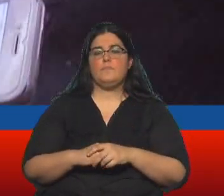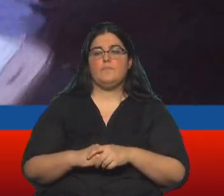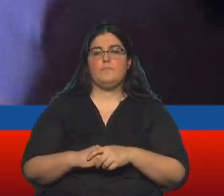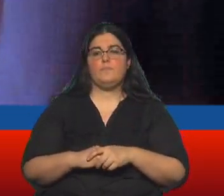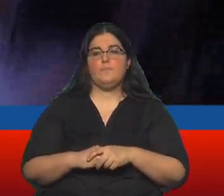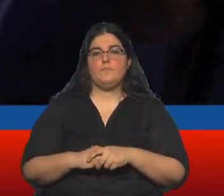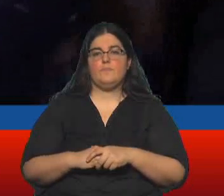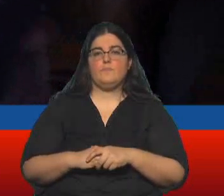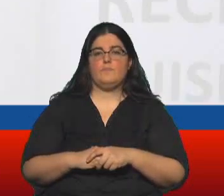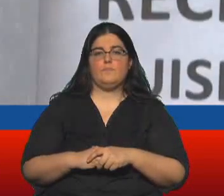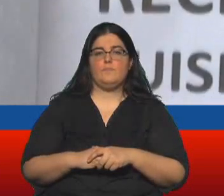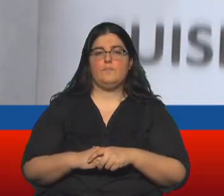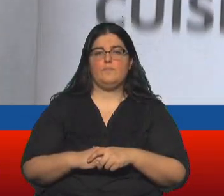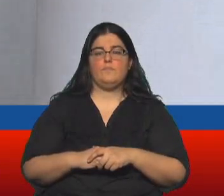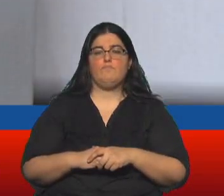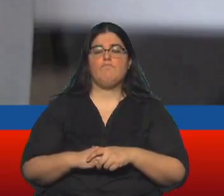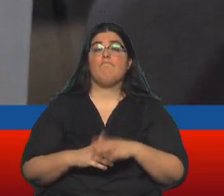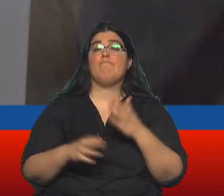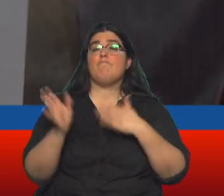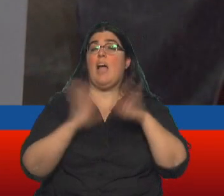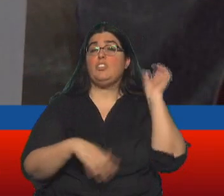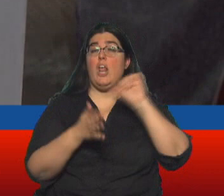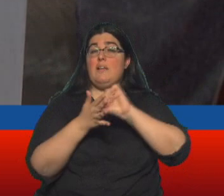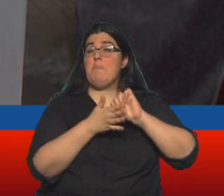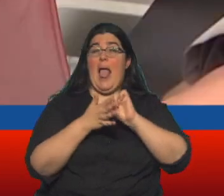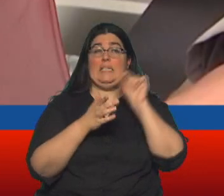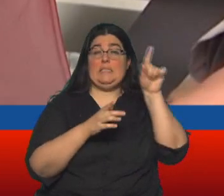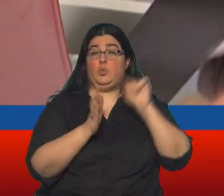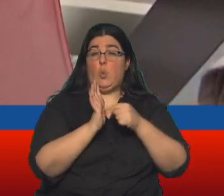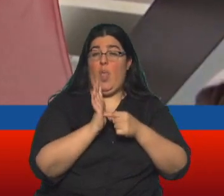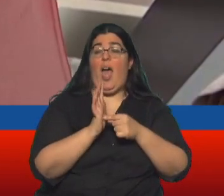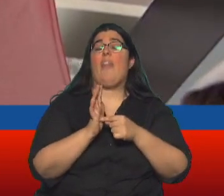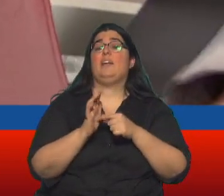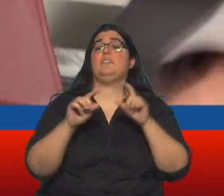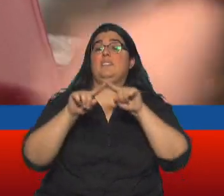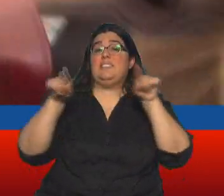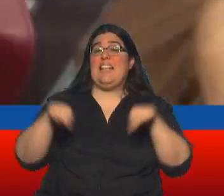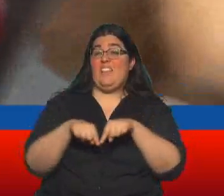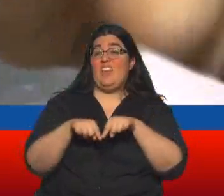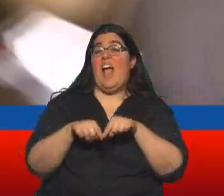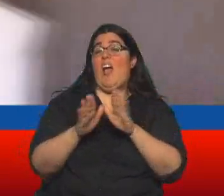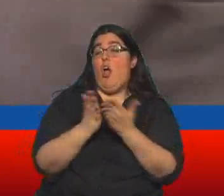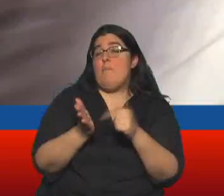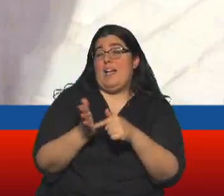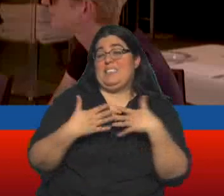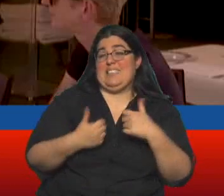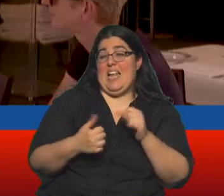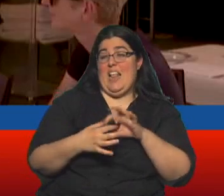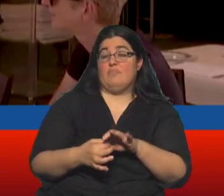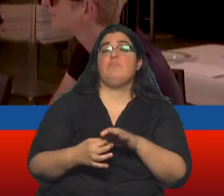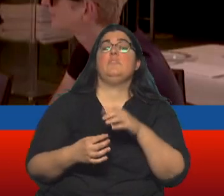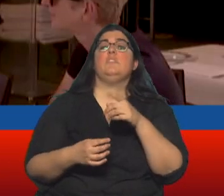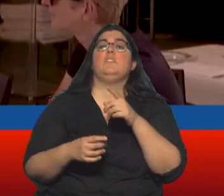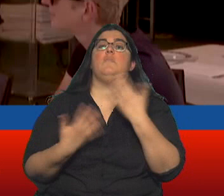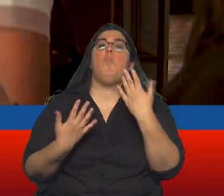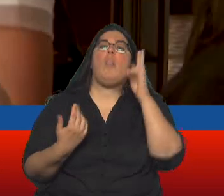mener. En la mayoría de estos países y ciudades, el certificado o pase sanitario permite el acceso a